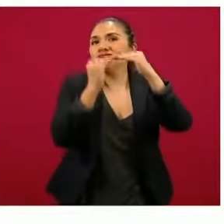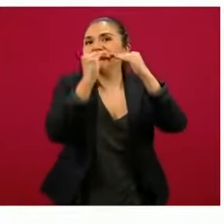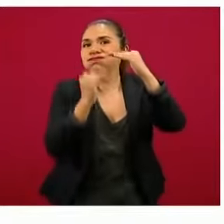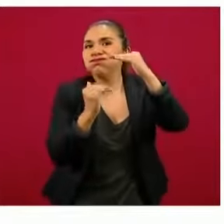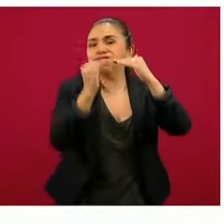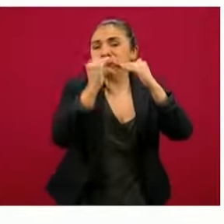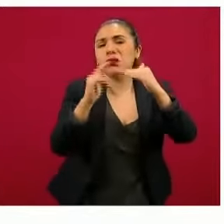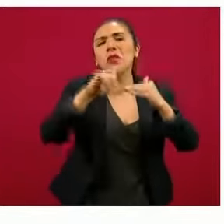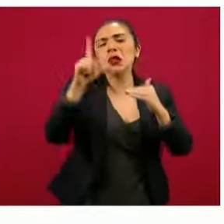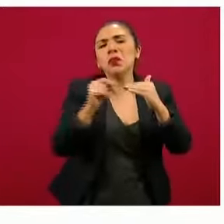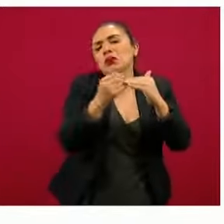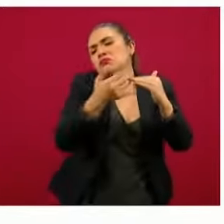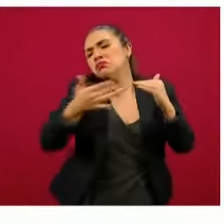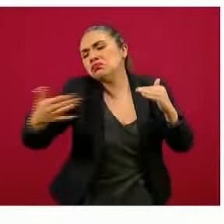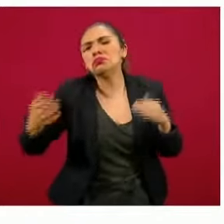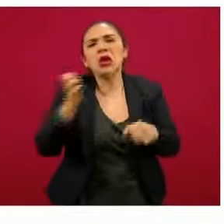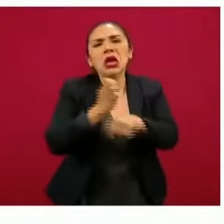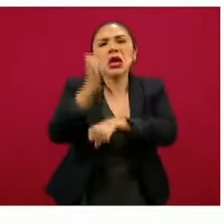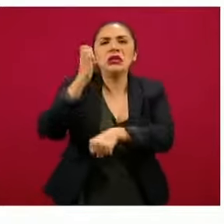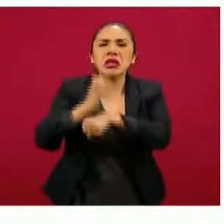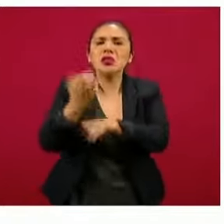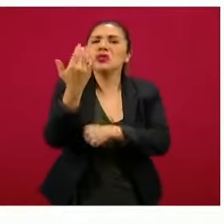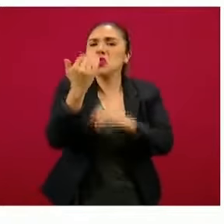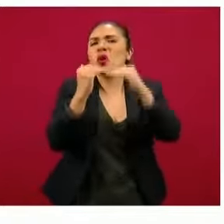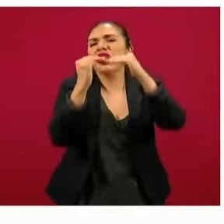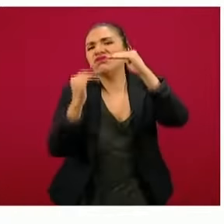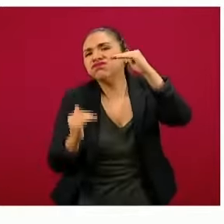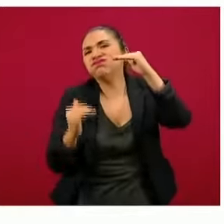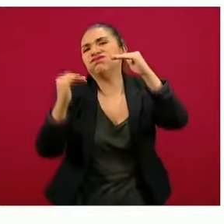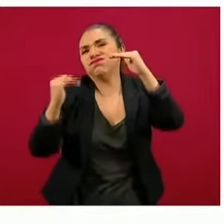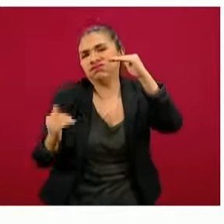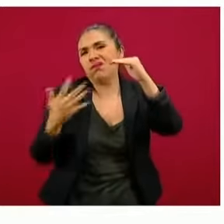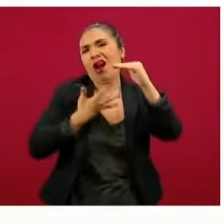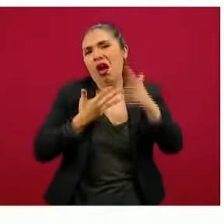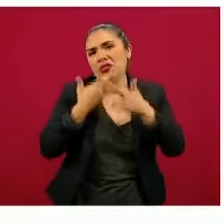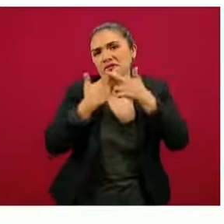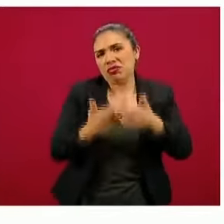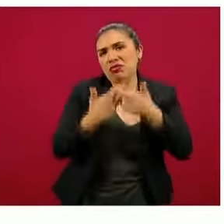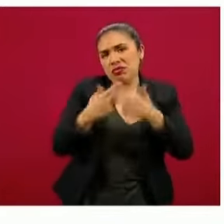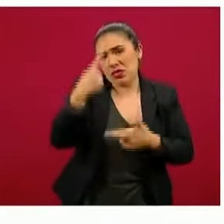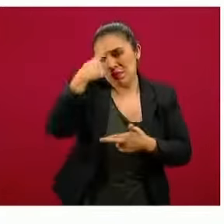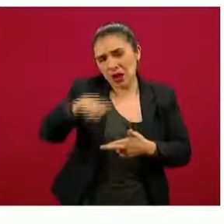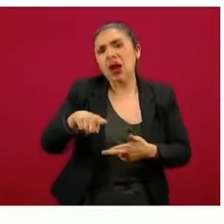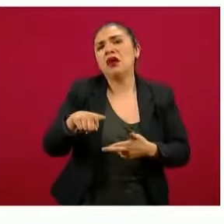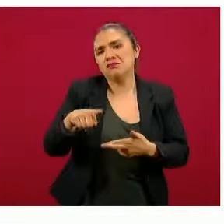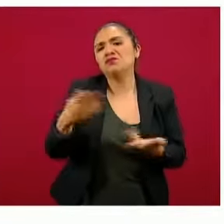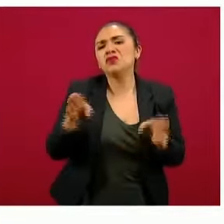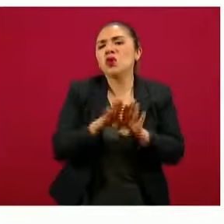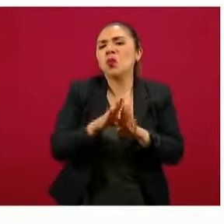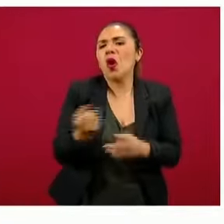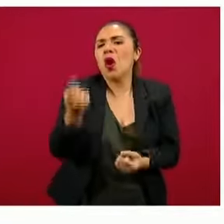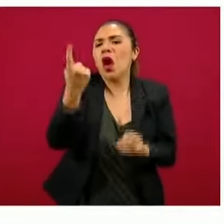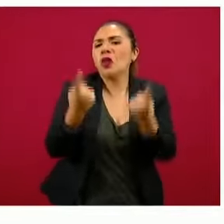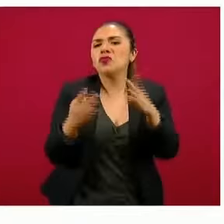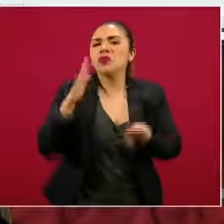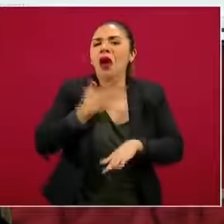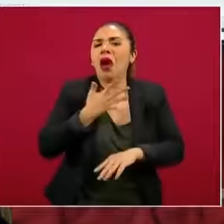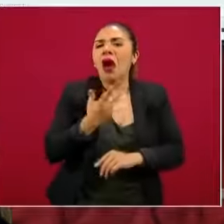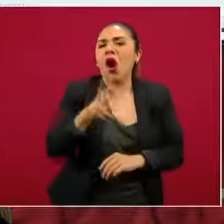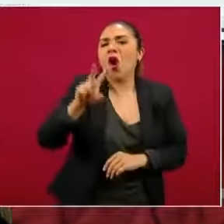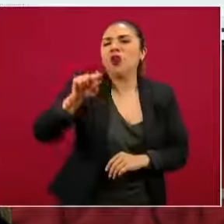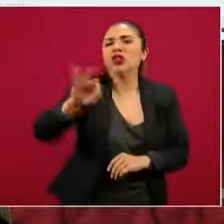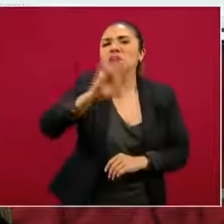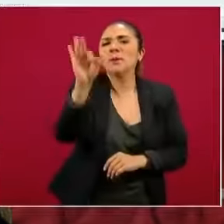Después, todas las demás entidades menos de ese 50% de ocupación, disponibilidades tan altas como por encima del